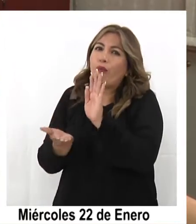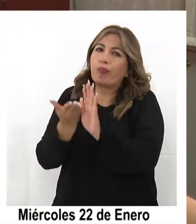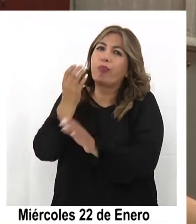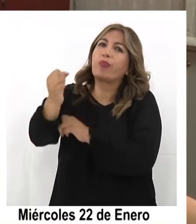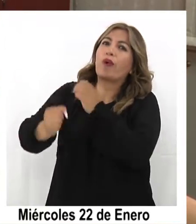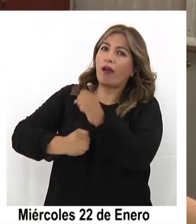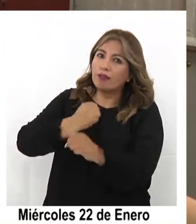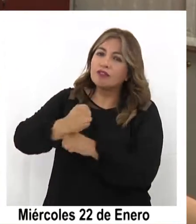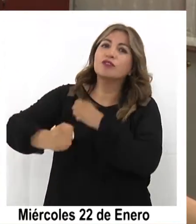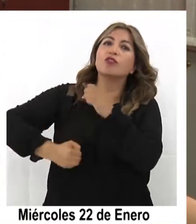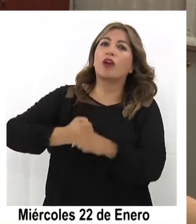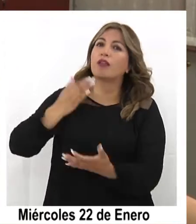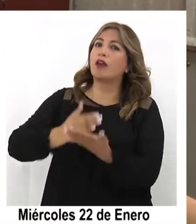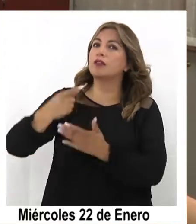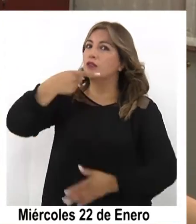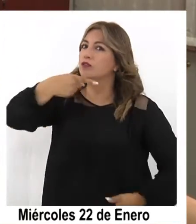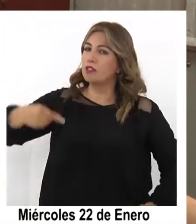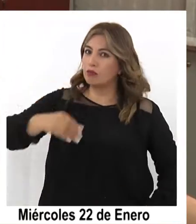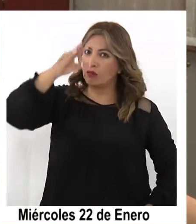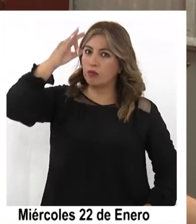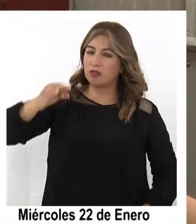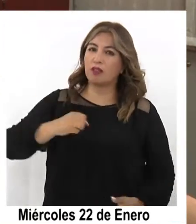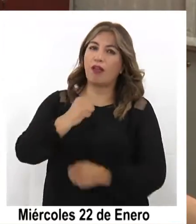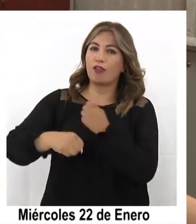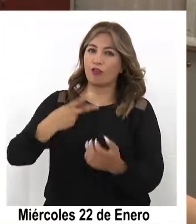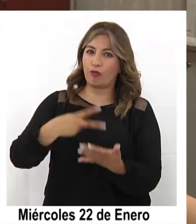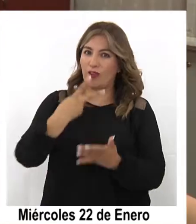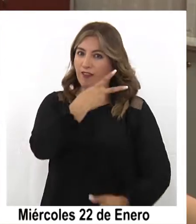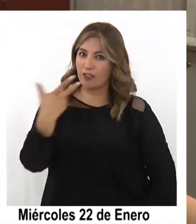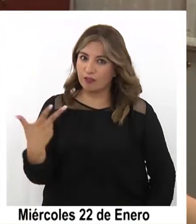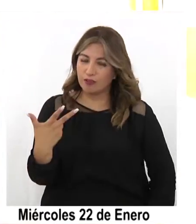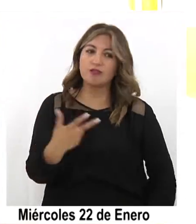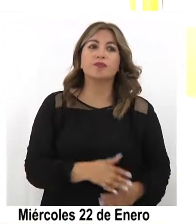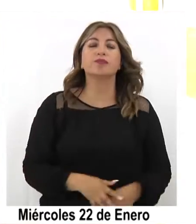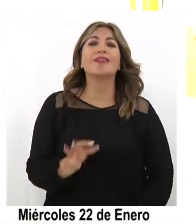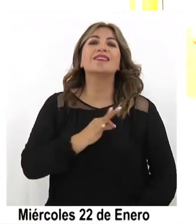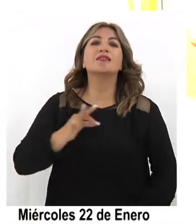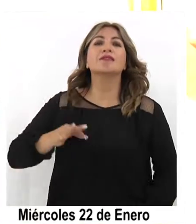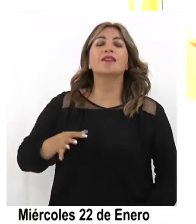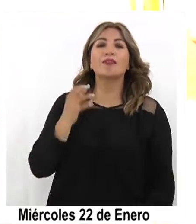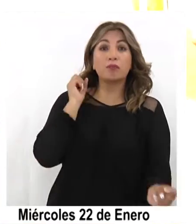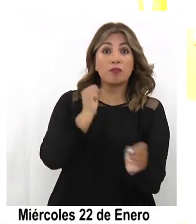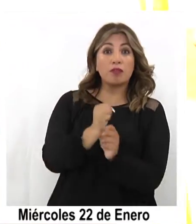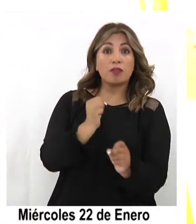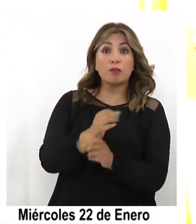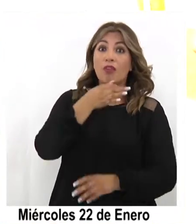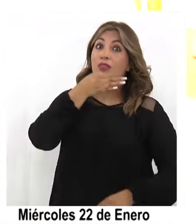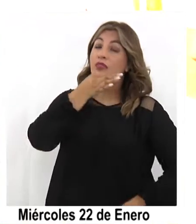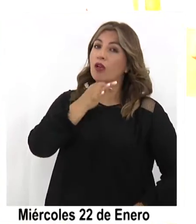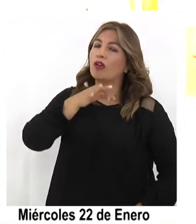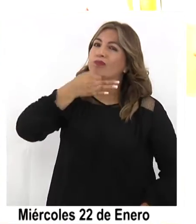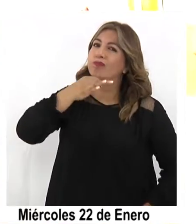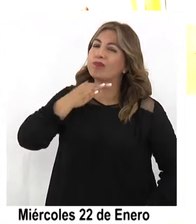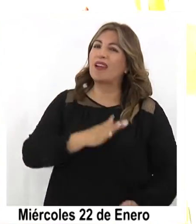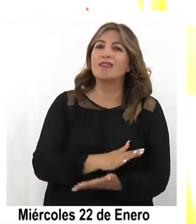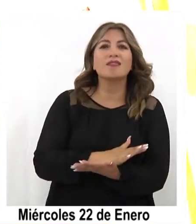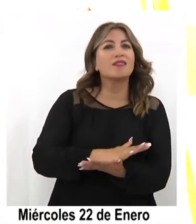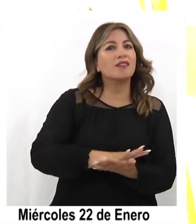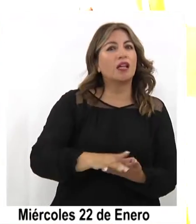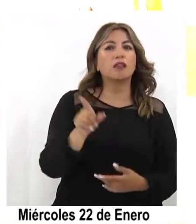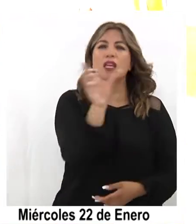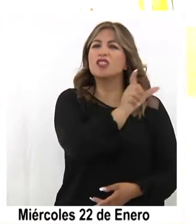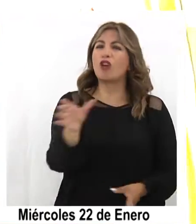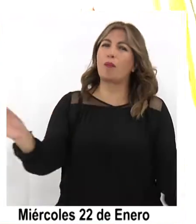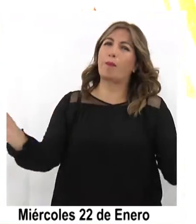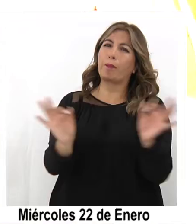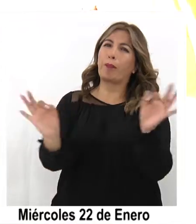gradualmente todos los años hasta llegar a un 100% en el 2028. La Ceremia del Trabajo invita a una charla gratuita